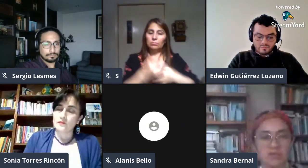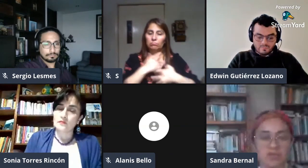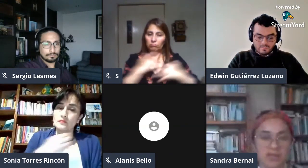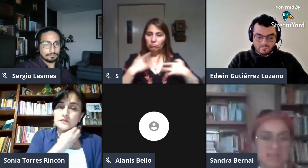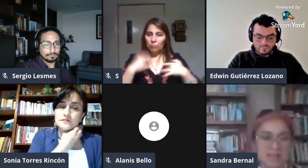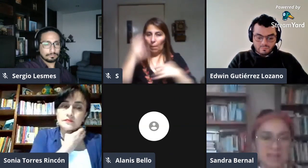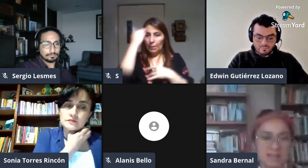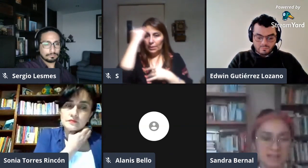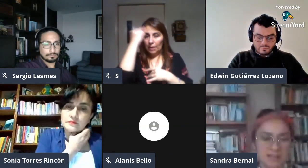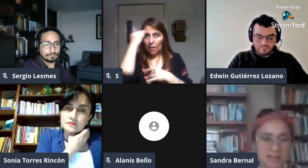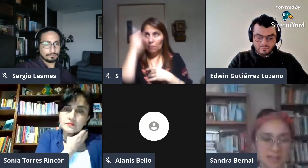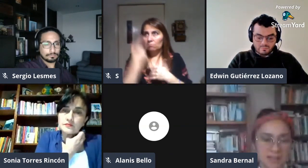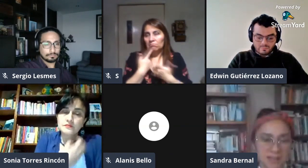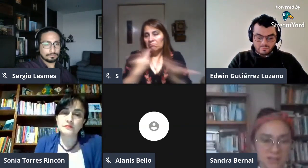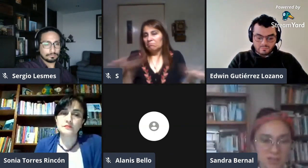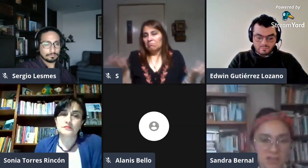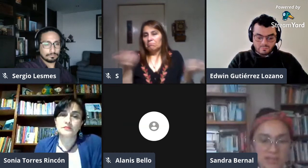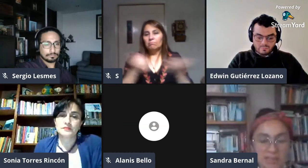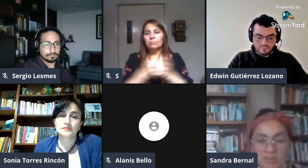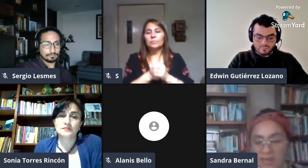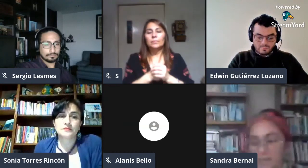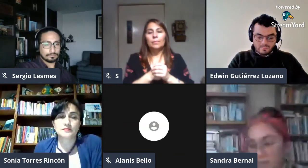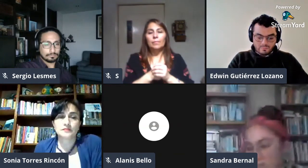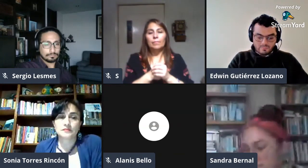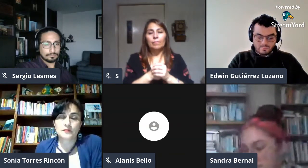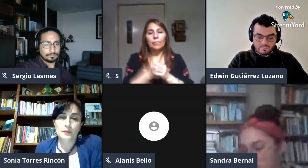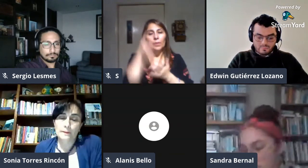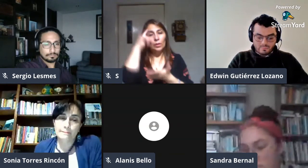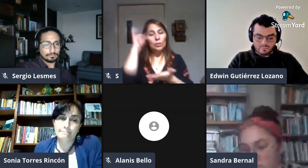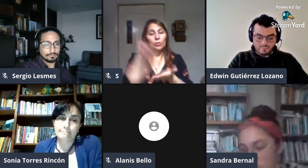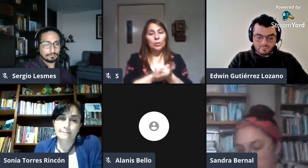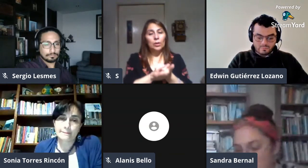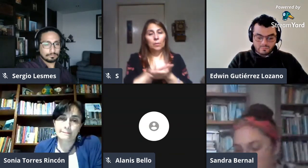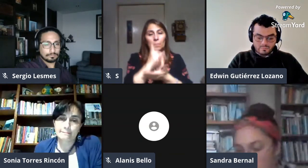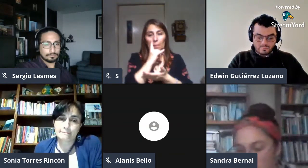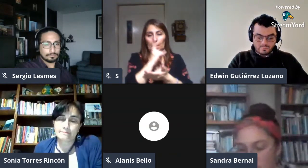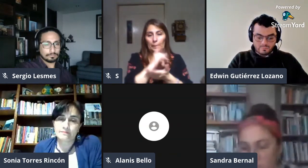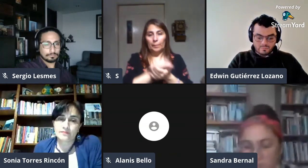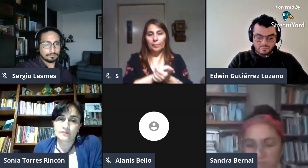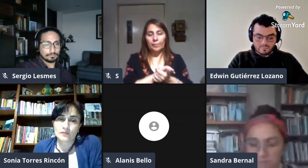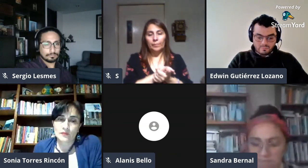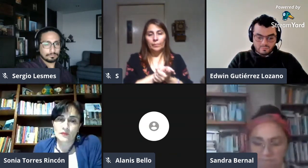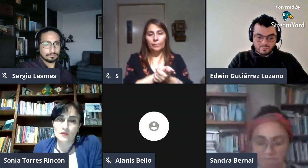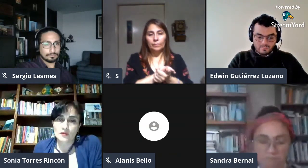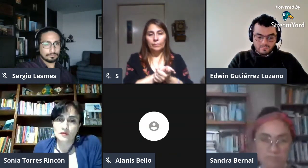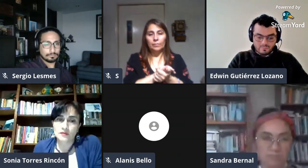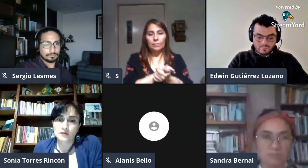menos institucionalizada. Yo creo que también, y pues en eso nosotras y nosotros,